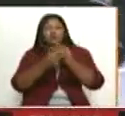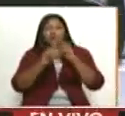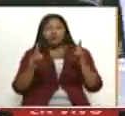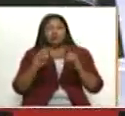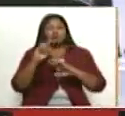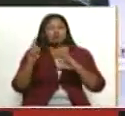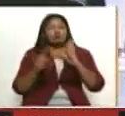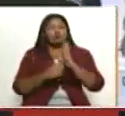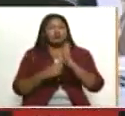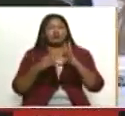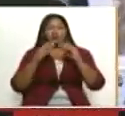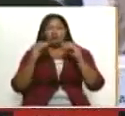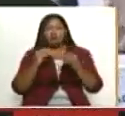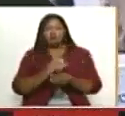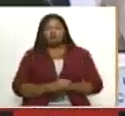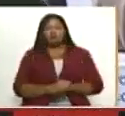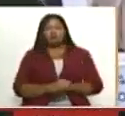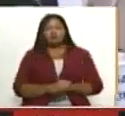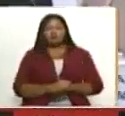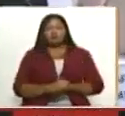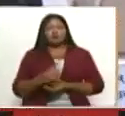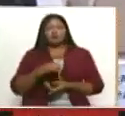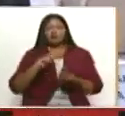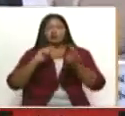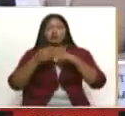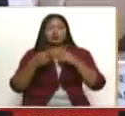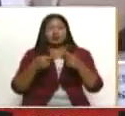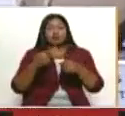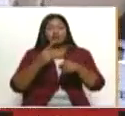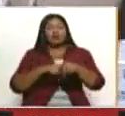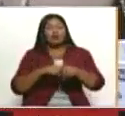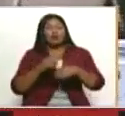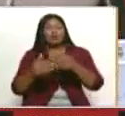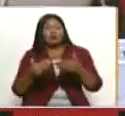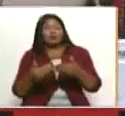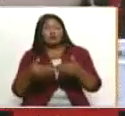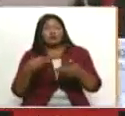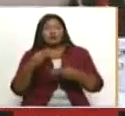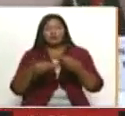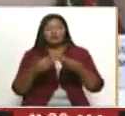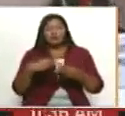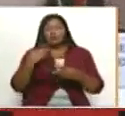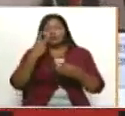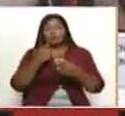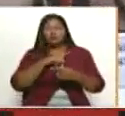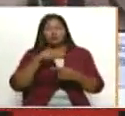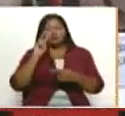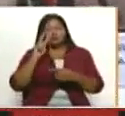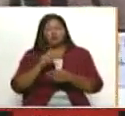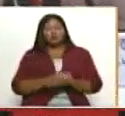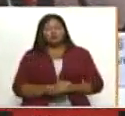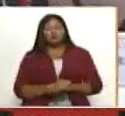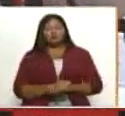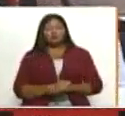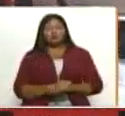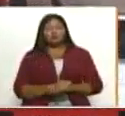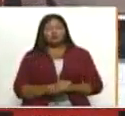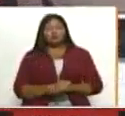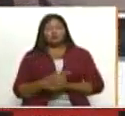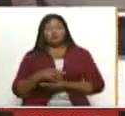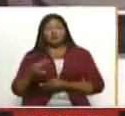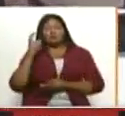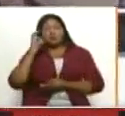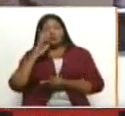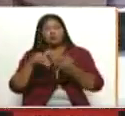de todos, las transformaciones son para el ahora, las voces de las víctimas no dan espera para ser escuchadas y tenidas